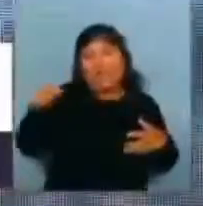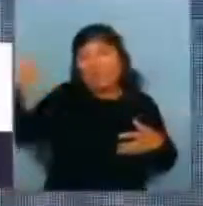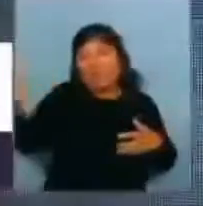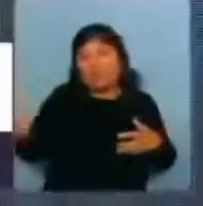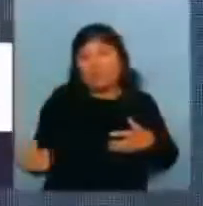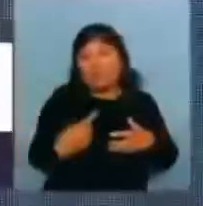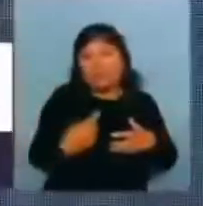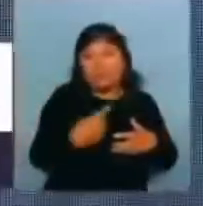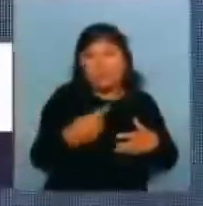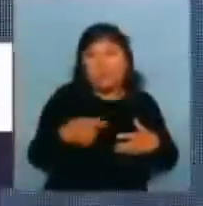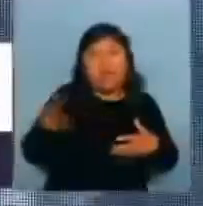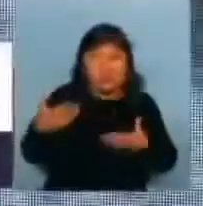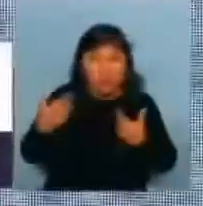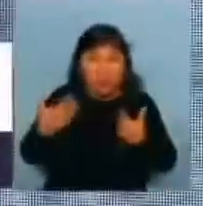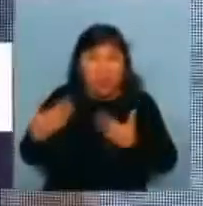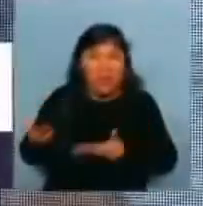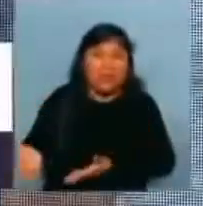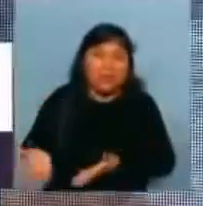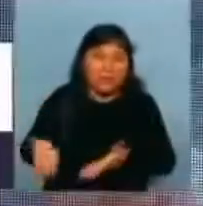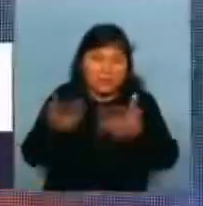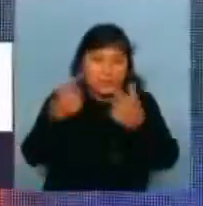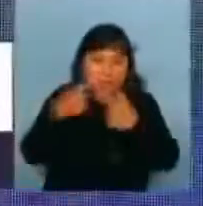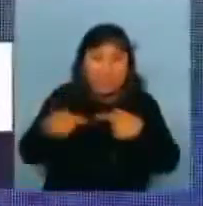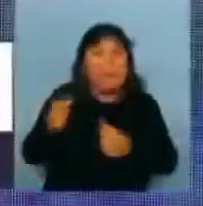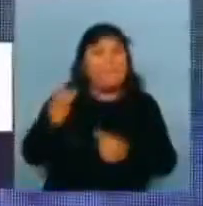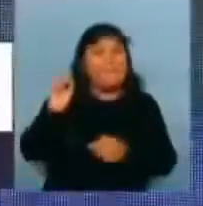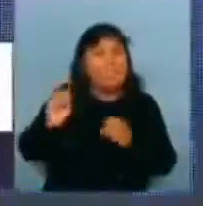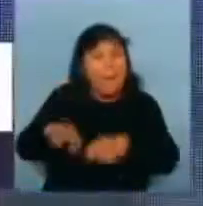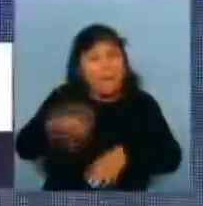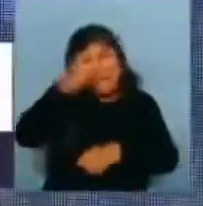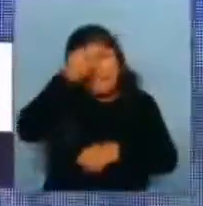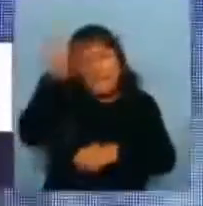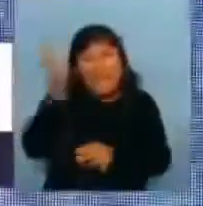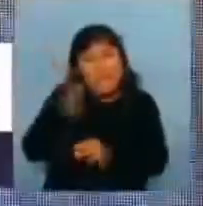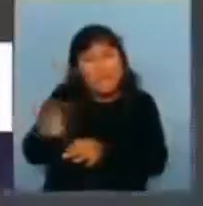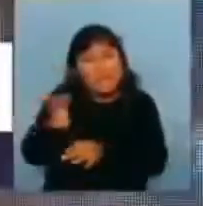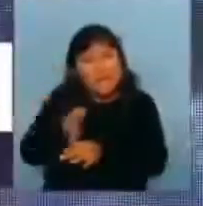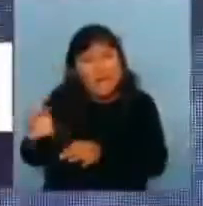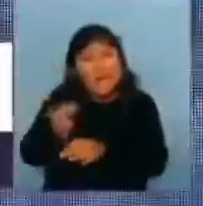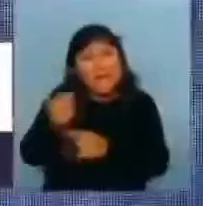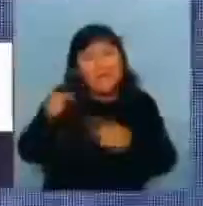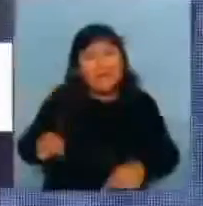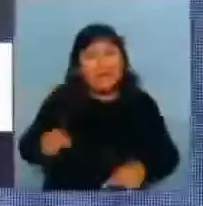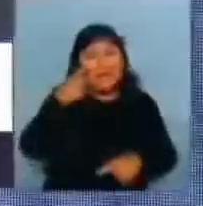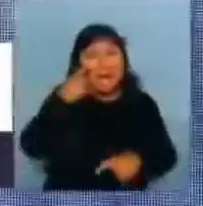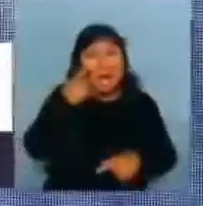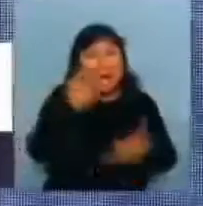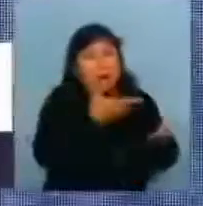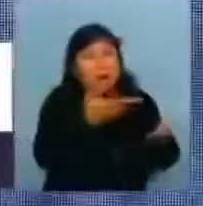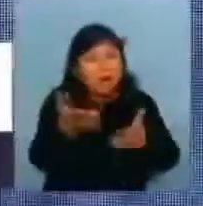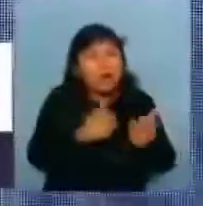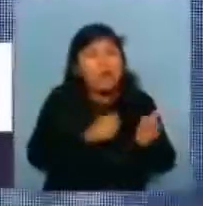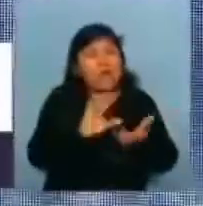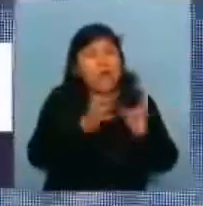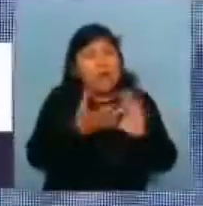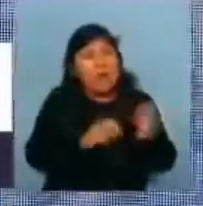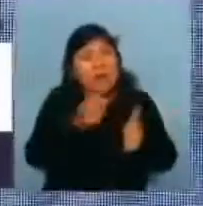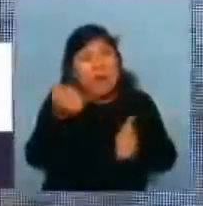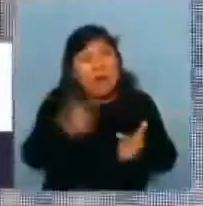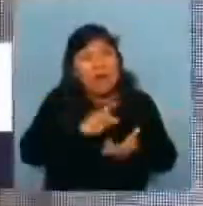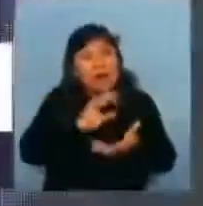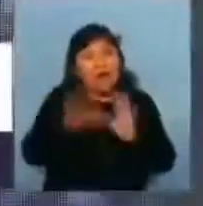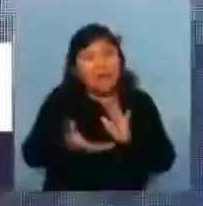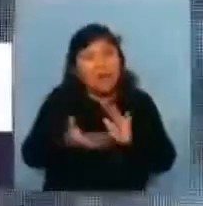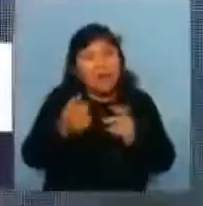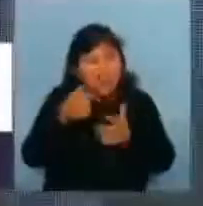mí me dio el boxeo, de poder conocer lugares, de poder obtener títulos, de poder desafiarme a mí misma y decir, bueno, voy a